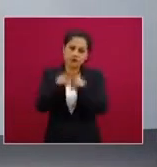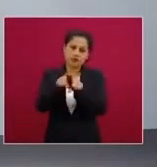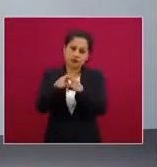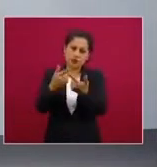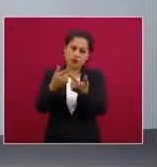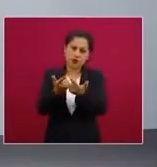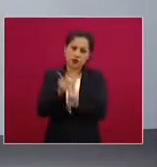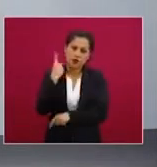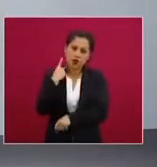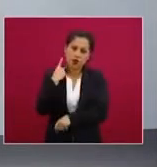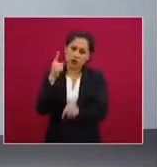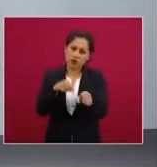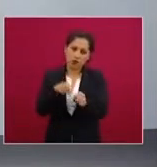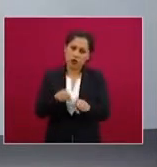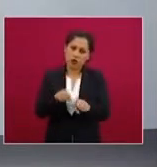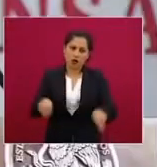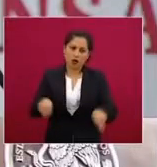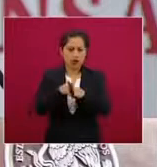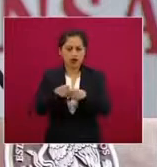o de azul.